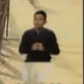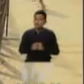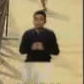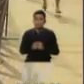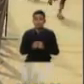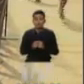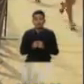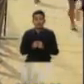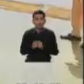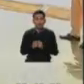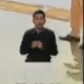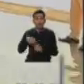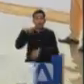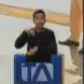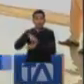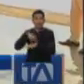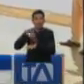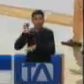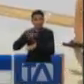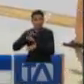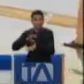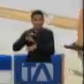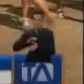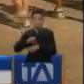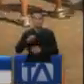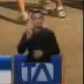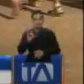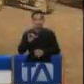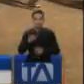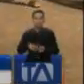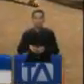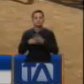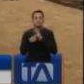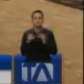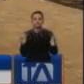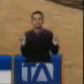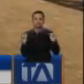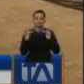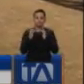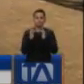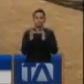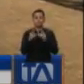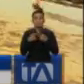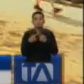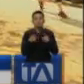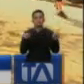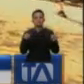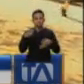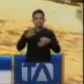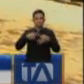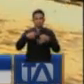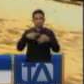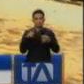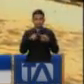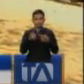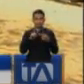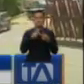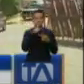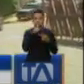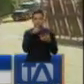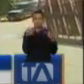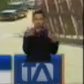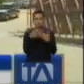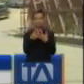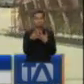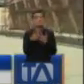Cumbayá fue el lugar escogido este fin de semana para la inauguración de obras por parte del municipio de Quito y la empresa privada.